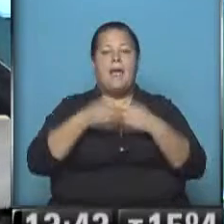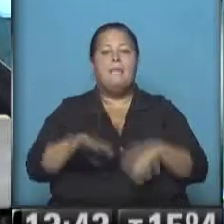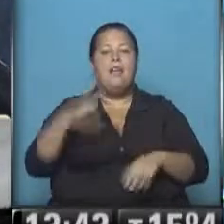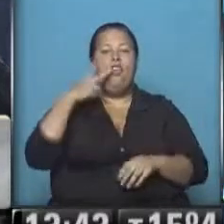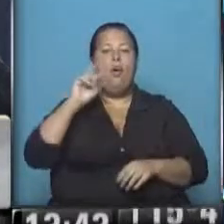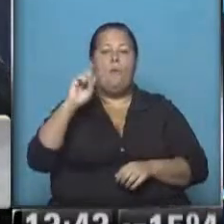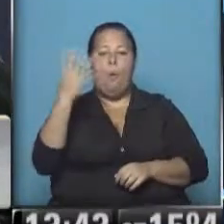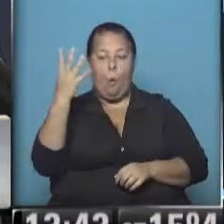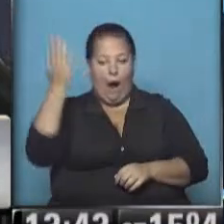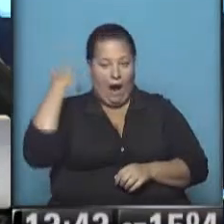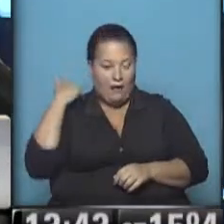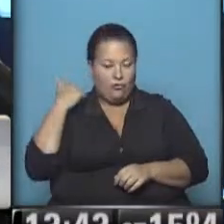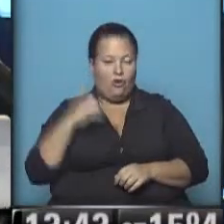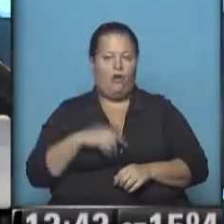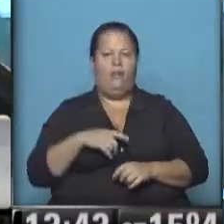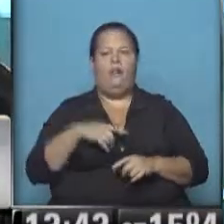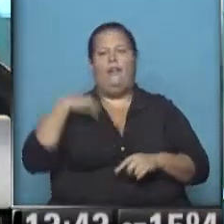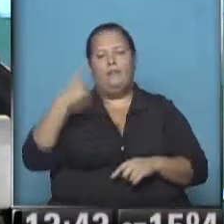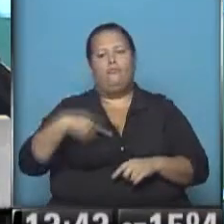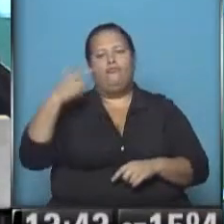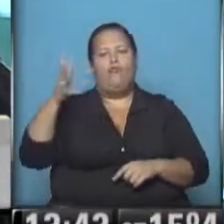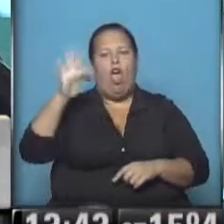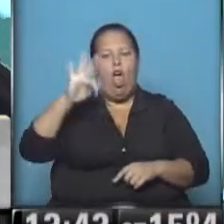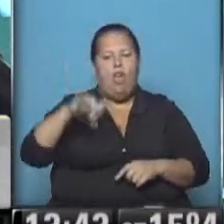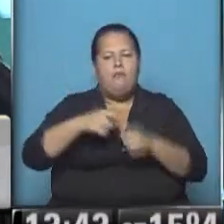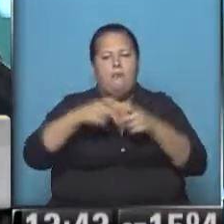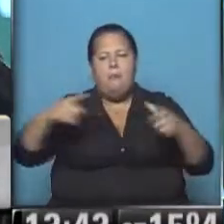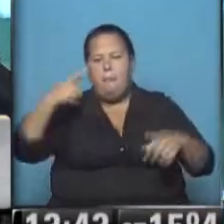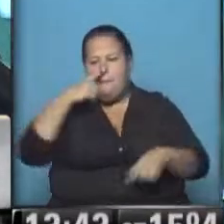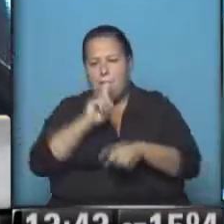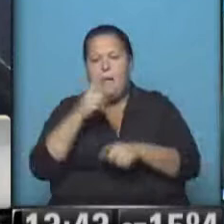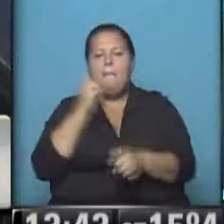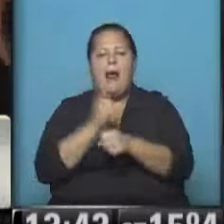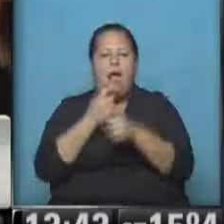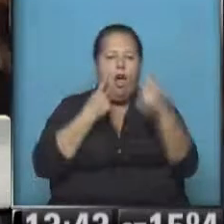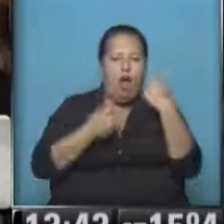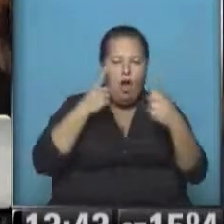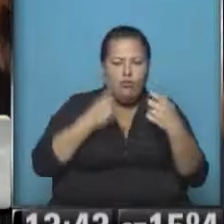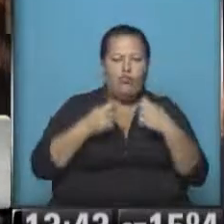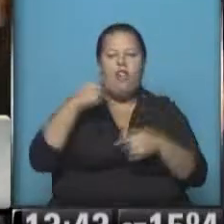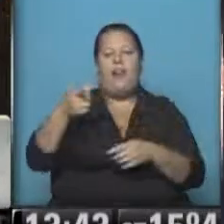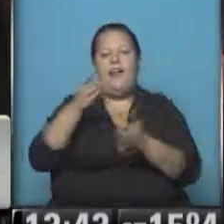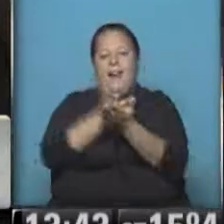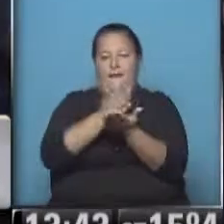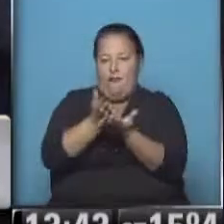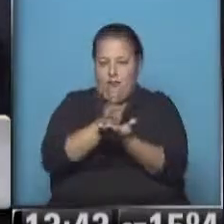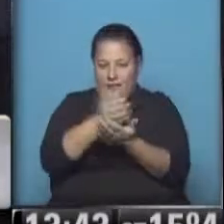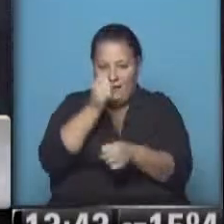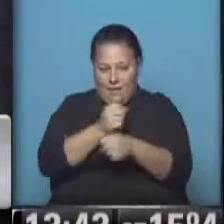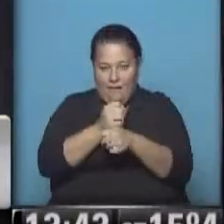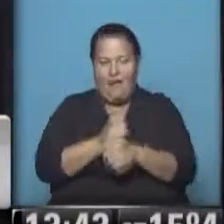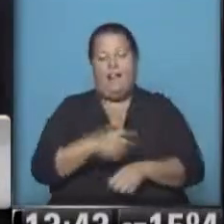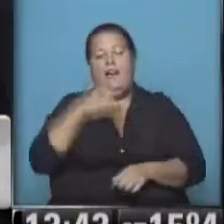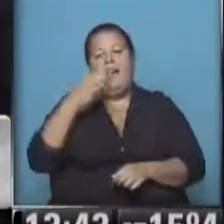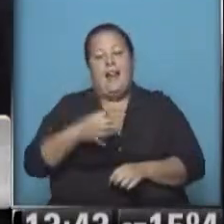2004 buscando día tras día en la cantidad de calles para las tareas de control que se desarrollan en la frontera y